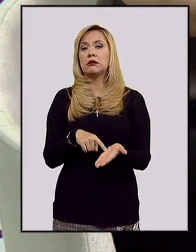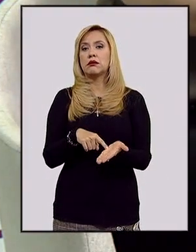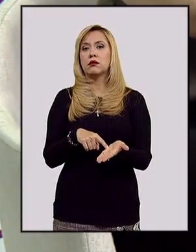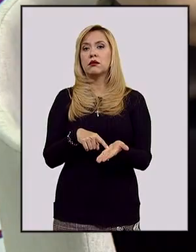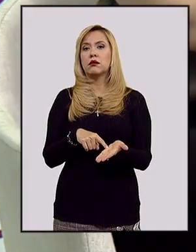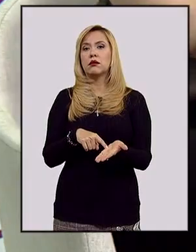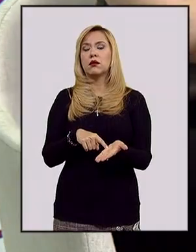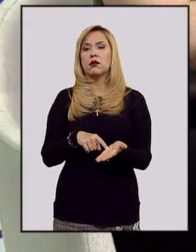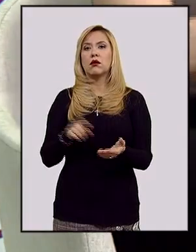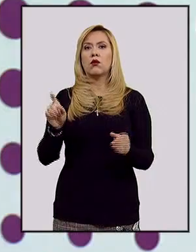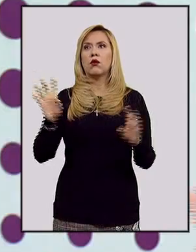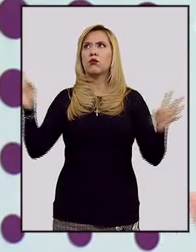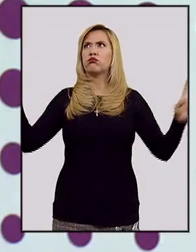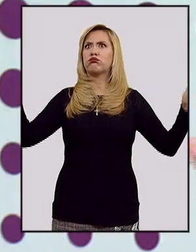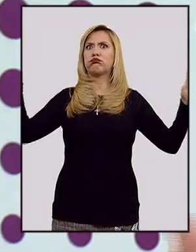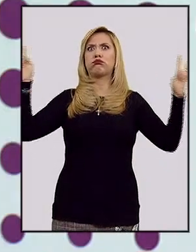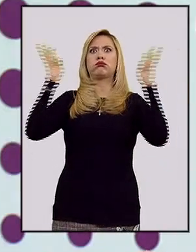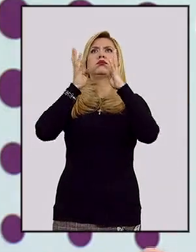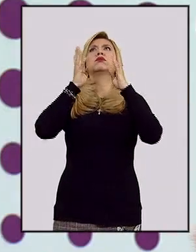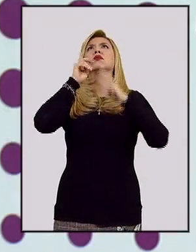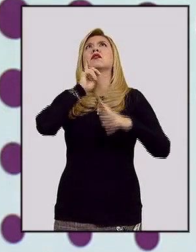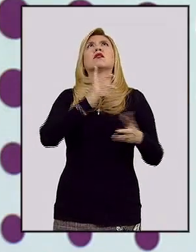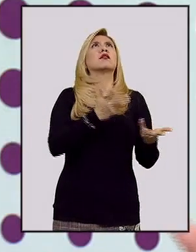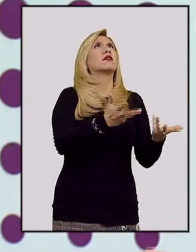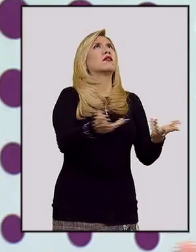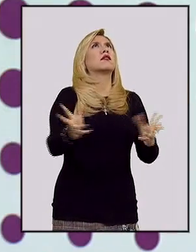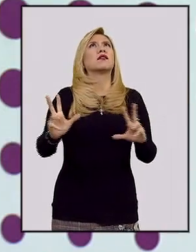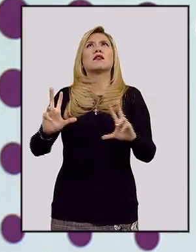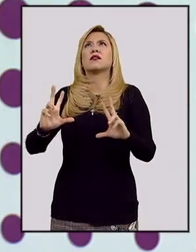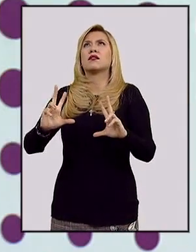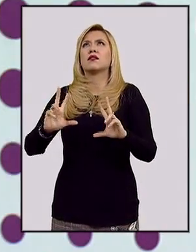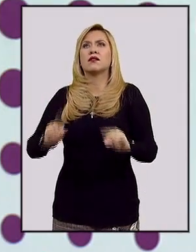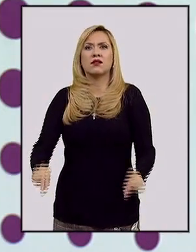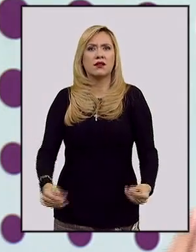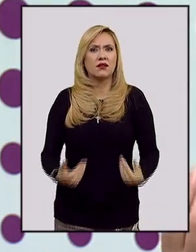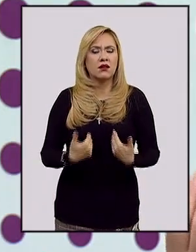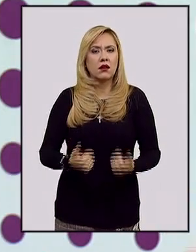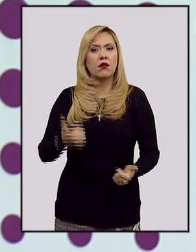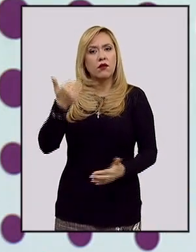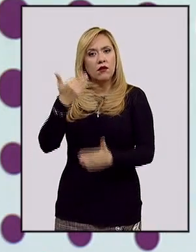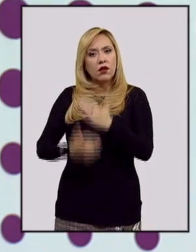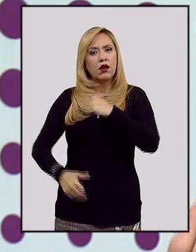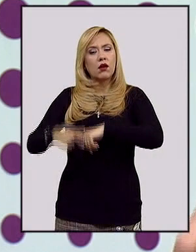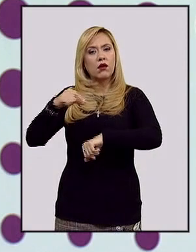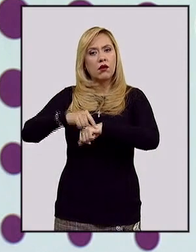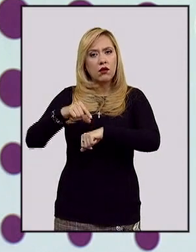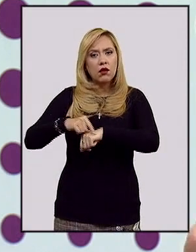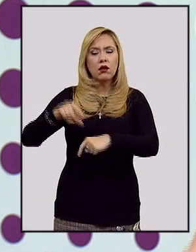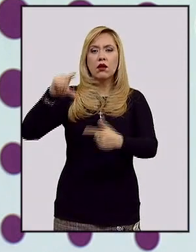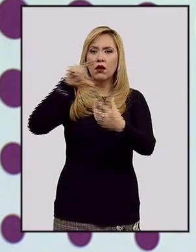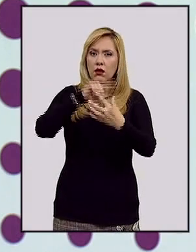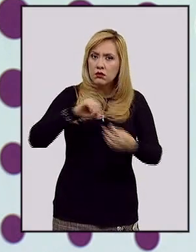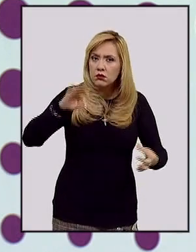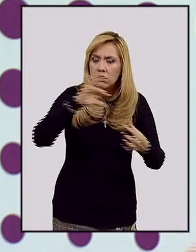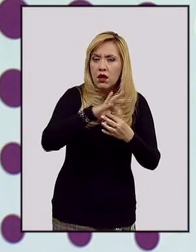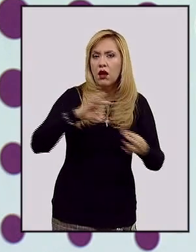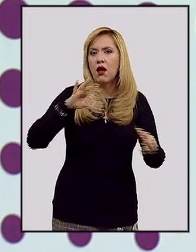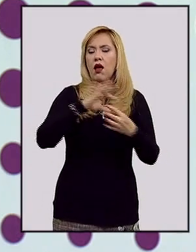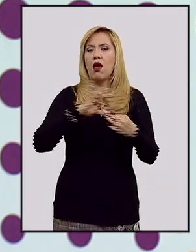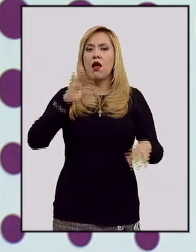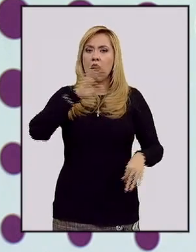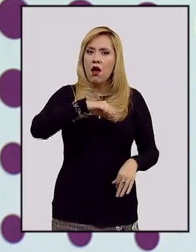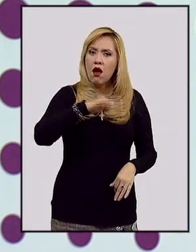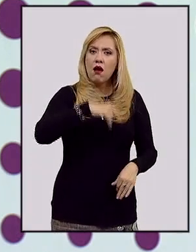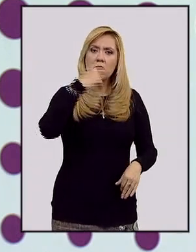hacen frente a ella me parece que es una escena terrible y que nos demuestra la falta de sensibilidad que tienen ahí los médicos para con